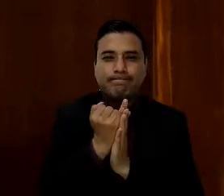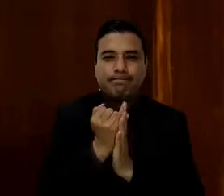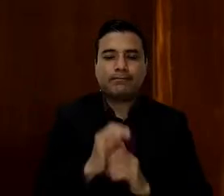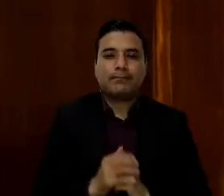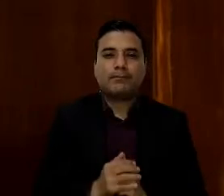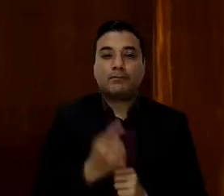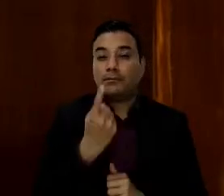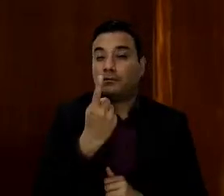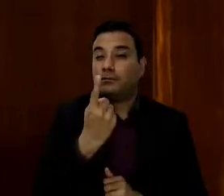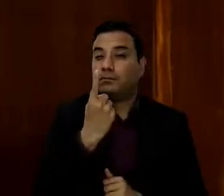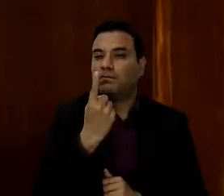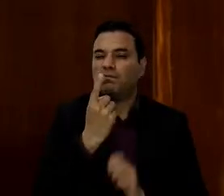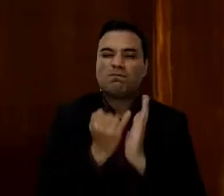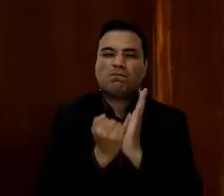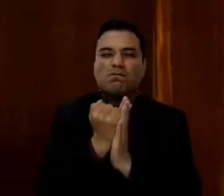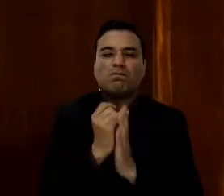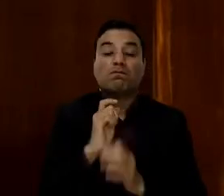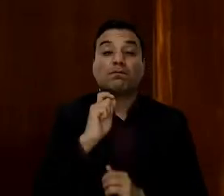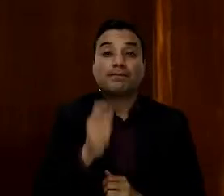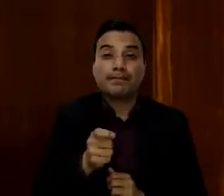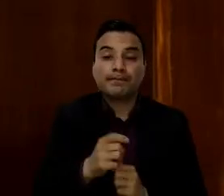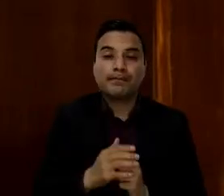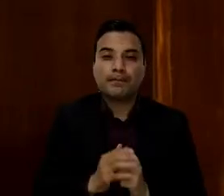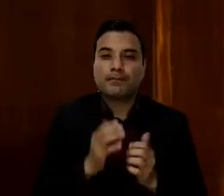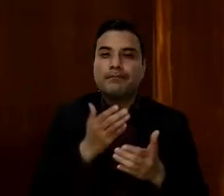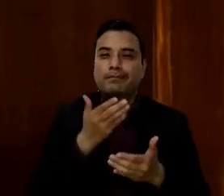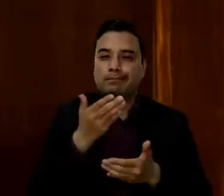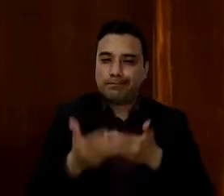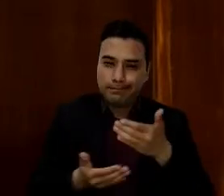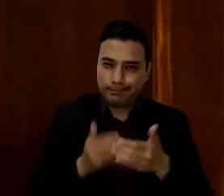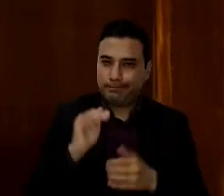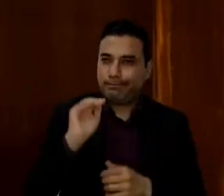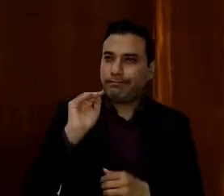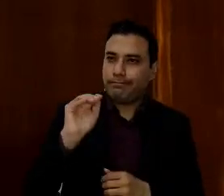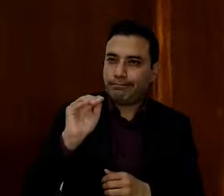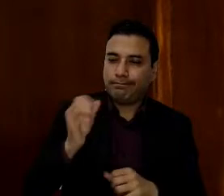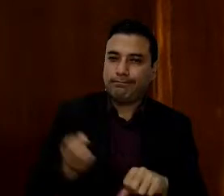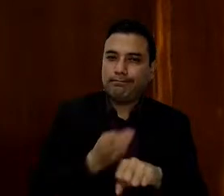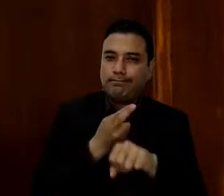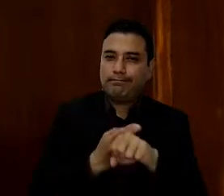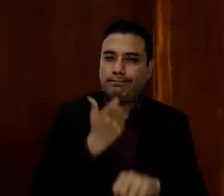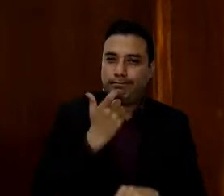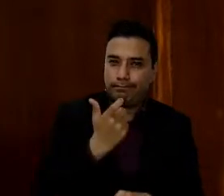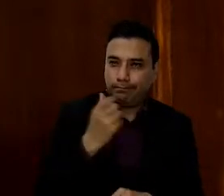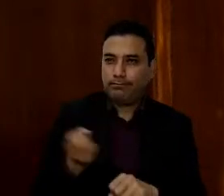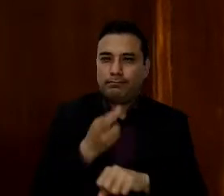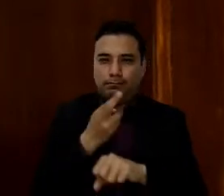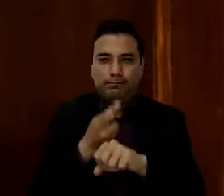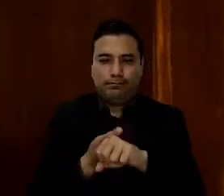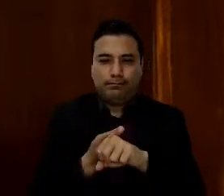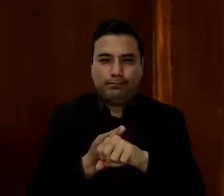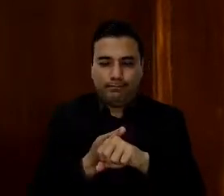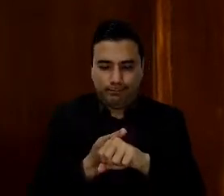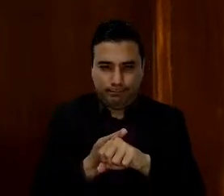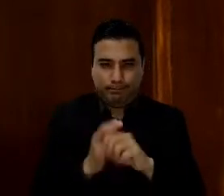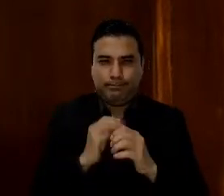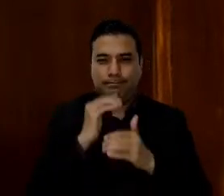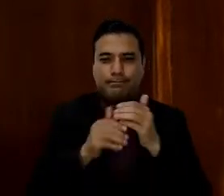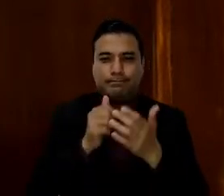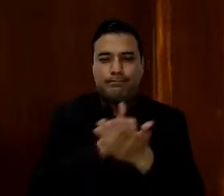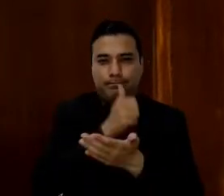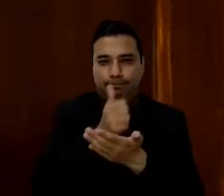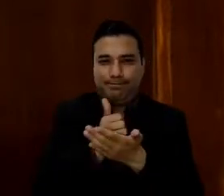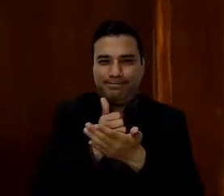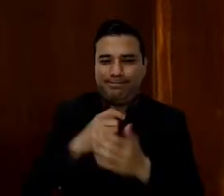Único, se exhorta de manera respetuosa a las Secretarías de Finanzas y Desarrollo Urbano y Obra del